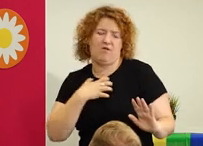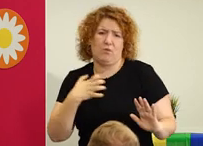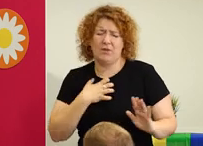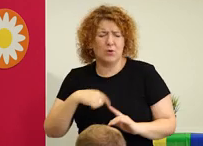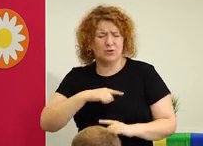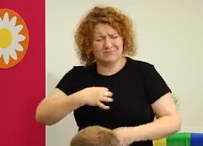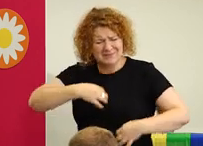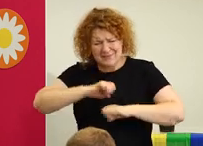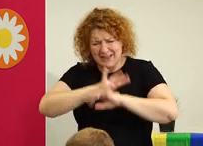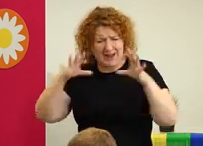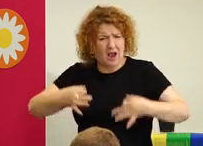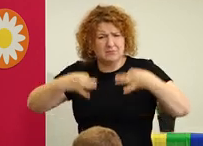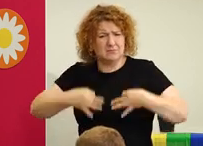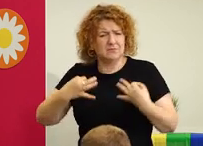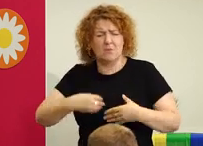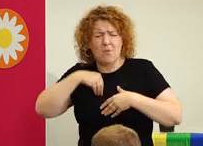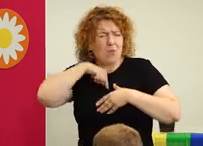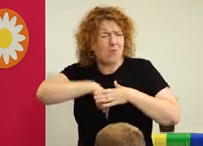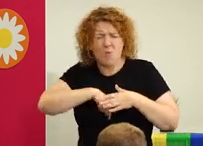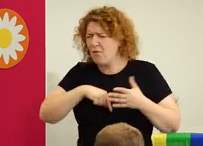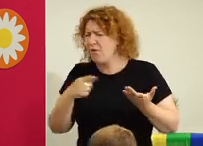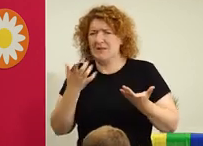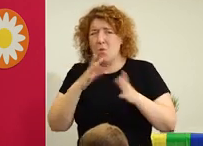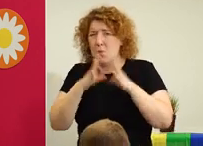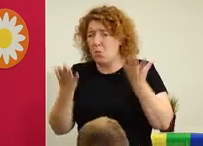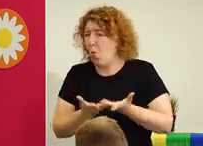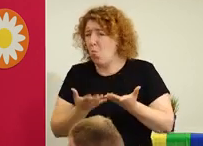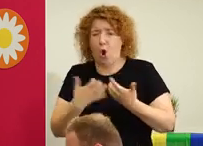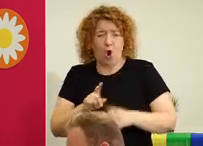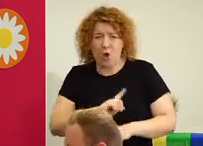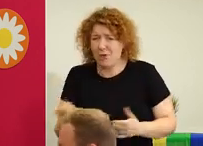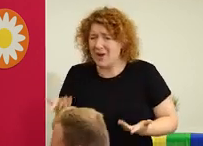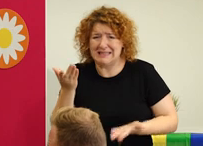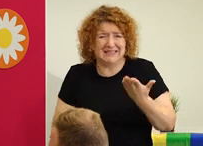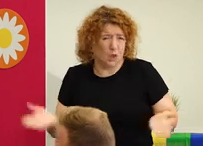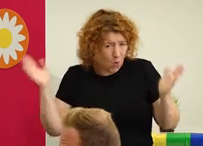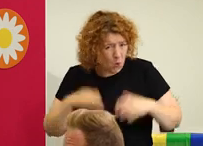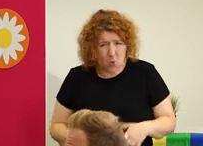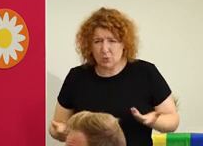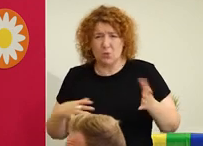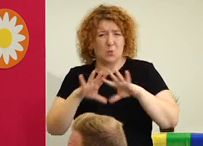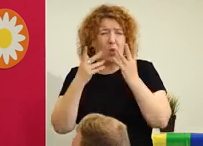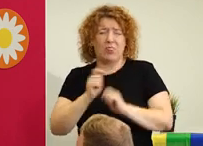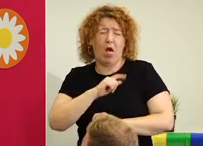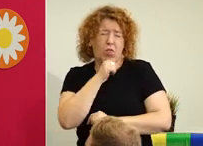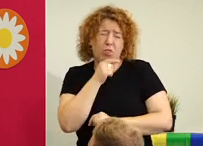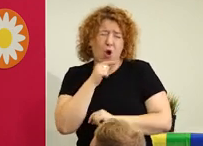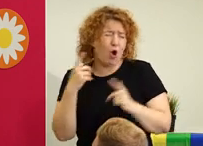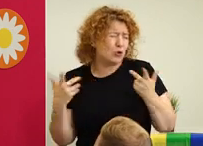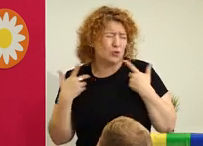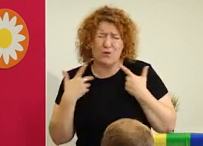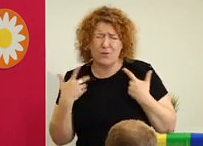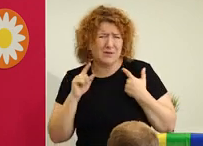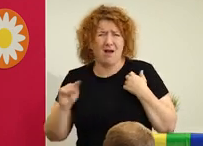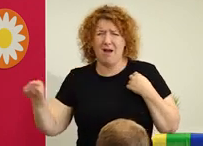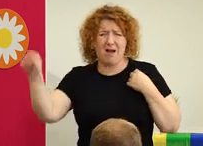íntima, de que este mundo no funciona, este mundo es injusto, este mundo genera muchísimo dolor y muchísimo sufrimiento a